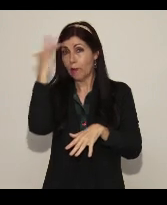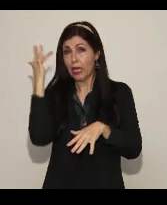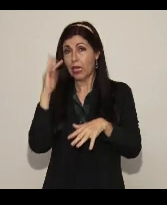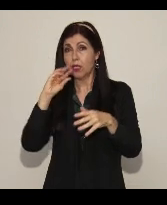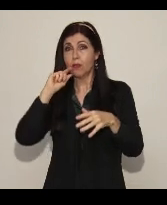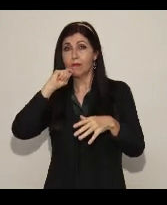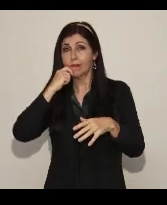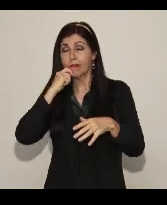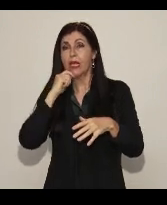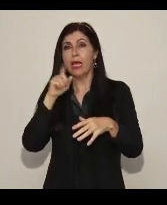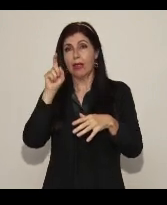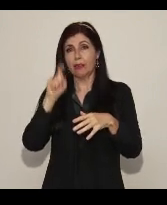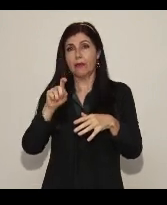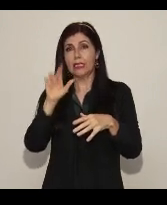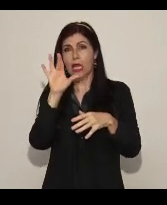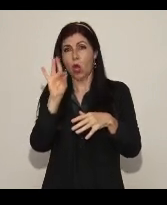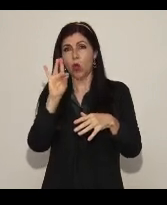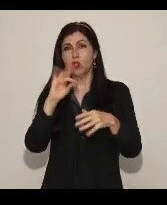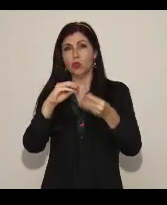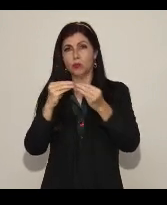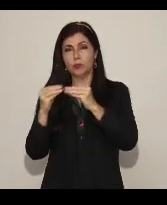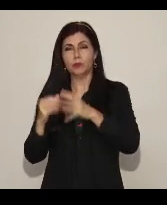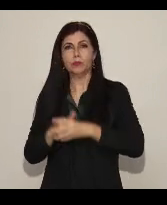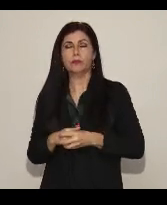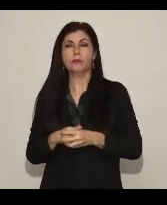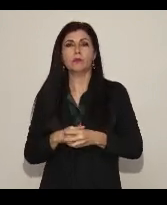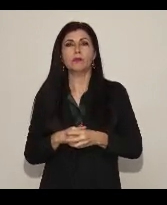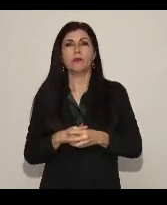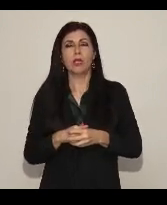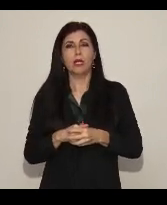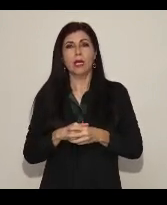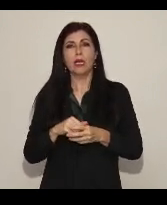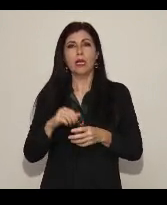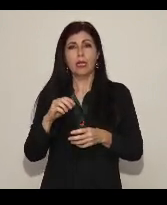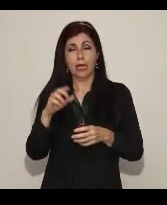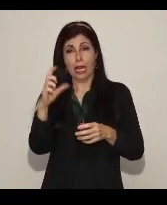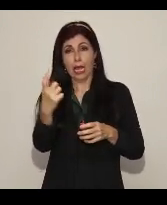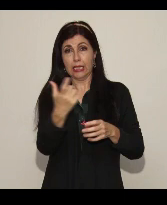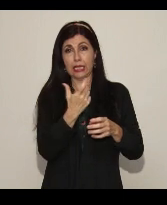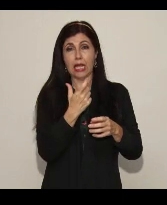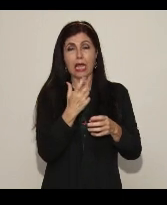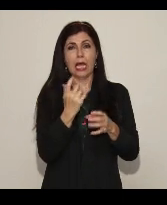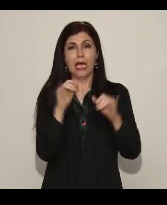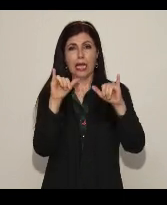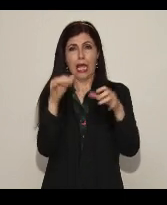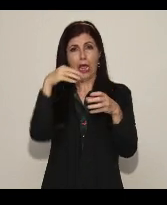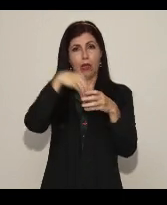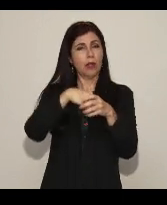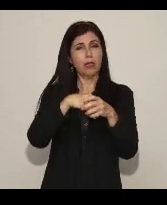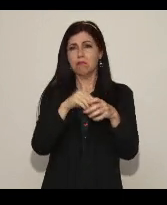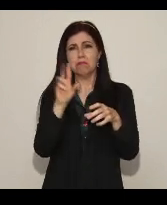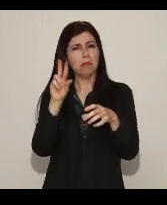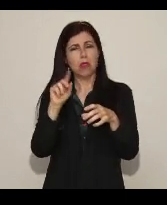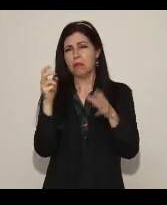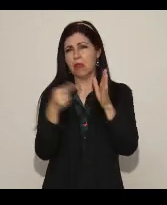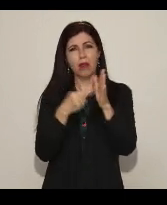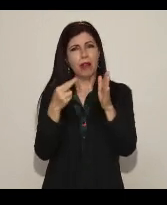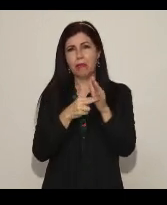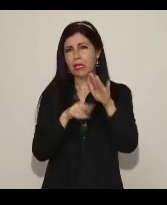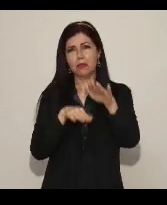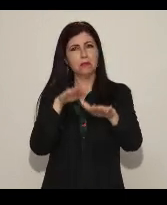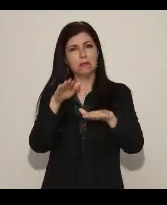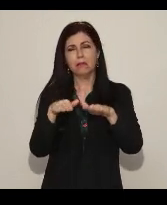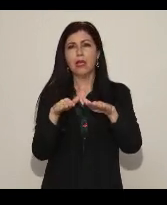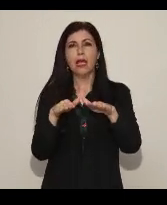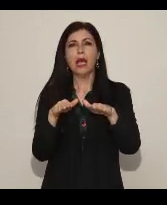que su contraseña debe ser de 8 caracteres. Las credenciales quedan almacenadas y no es necesario